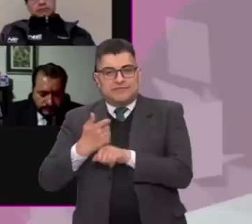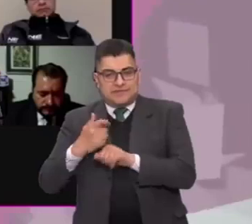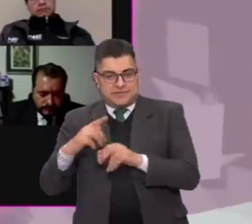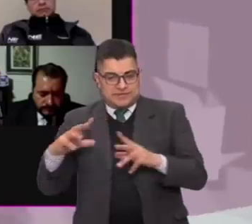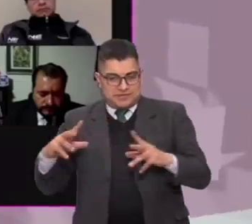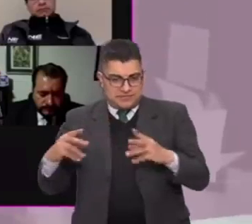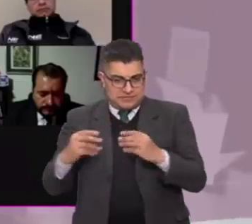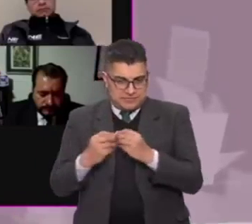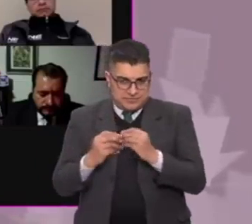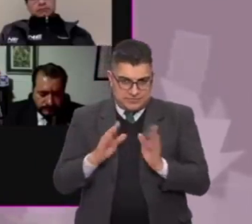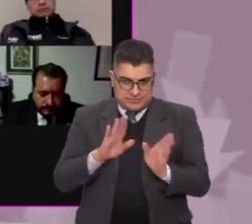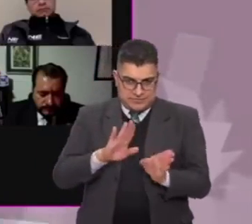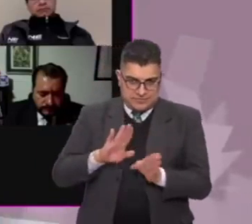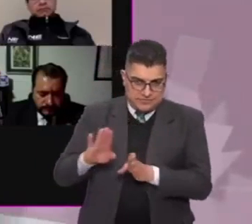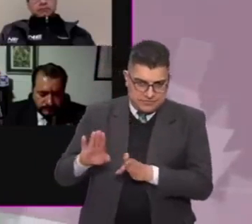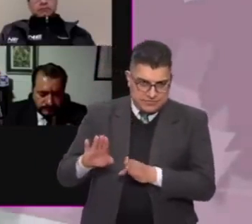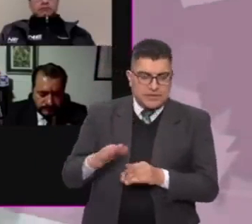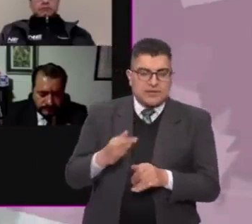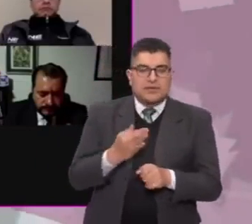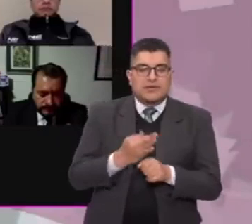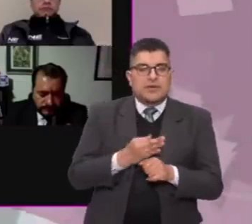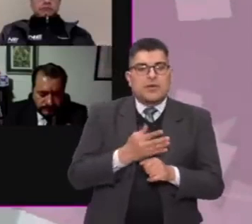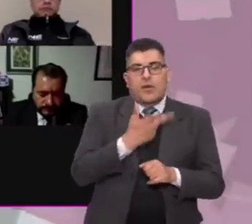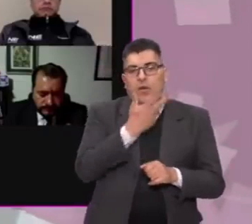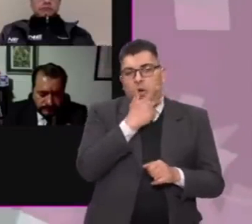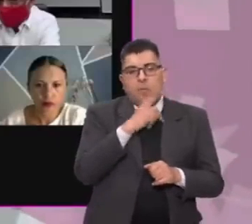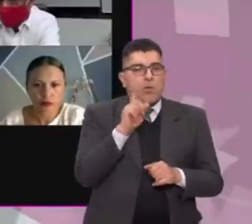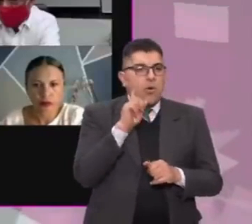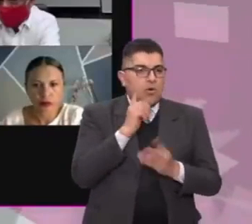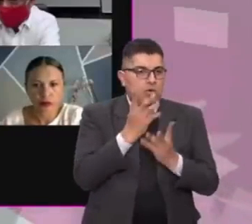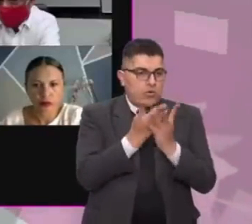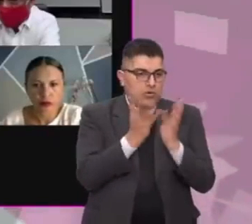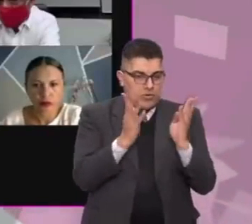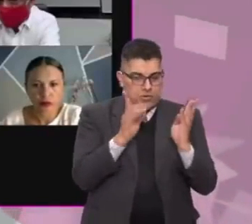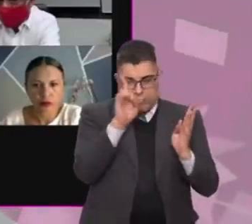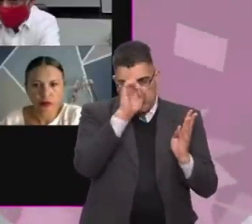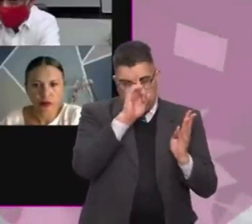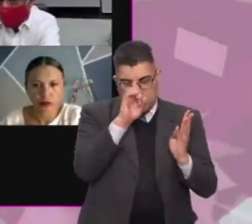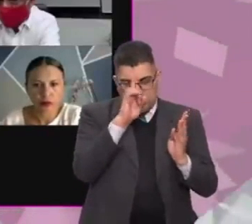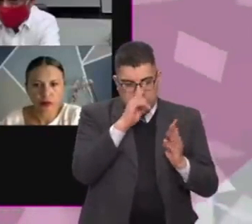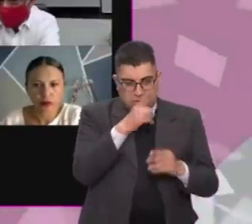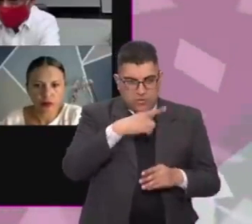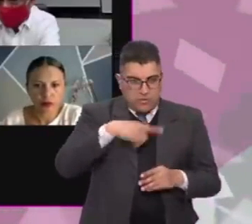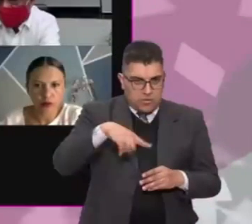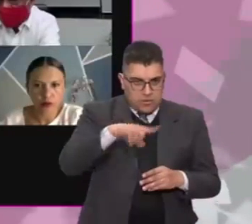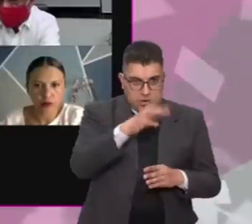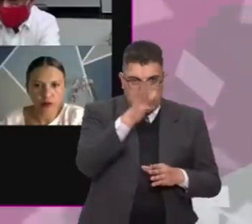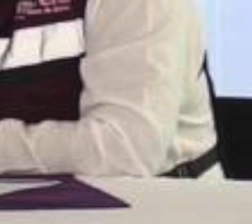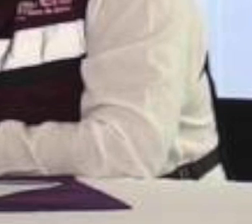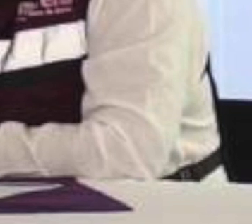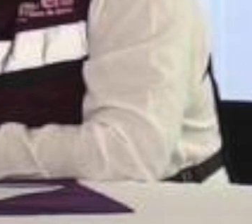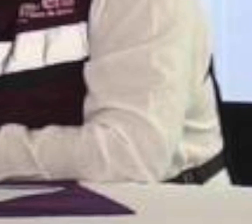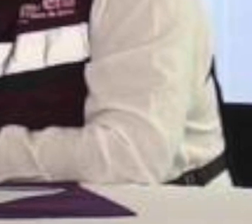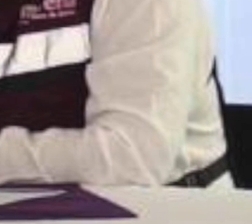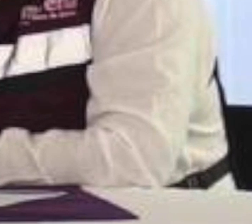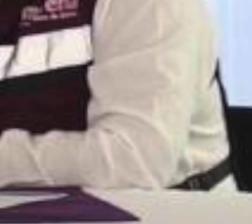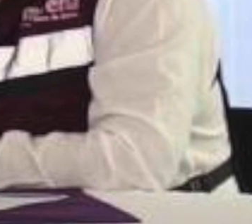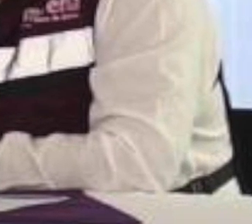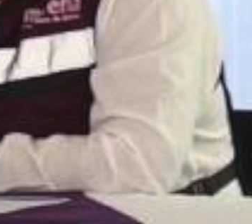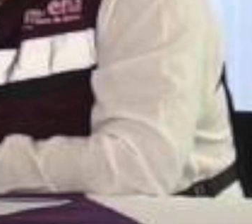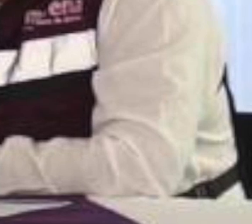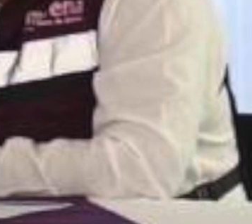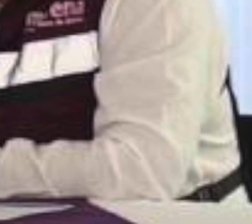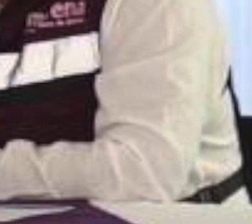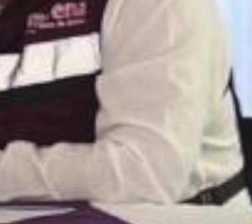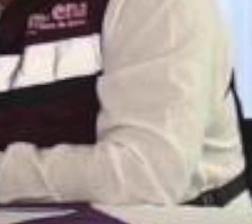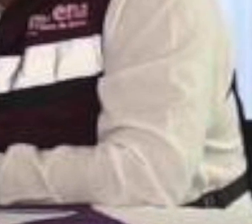el relevo y registrarse ante el Instituto Electoral, pues también fueron sancionados por el INE. Para el Sistema de Noticias